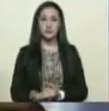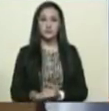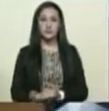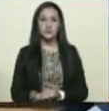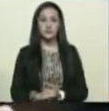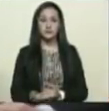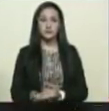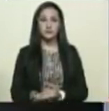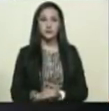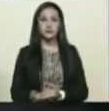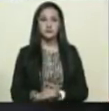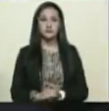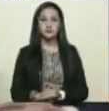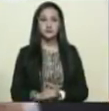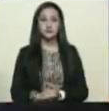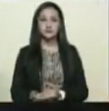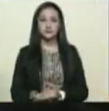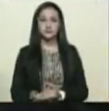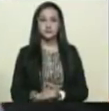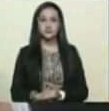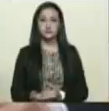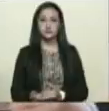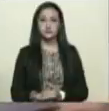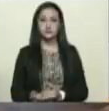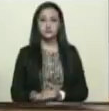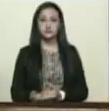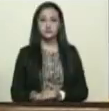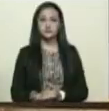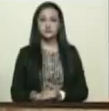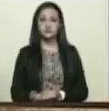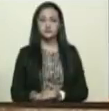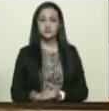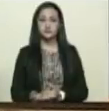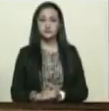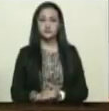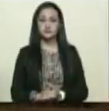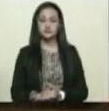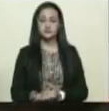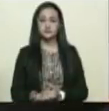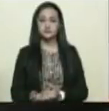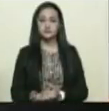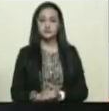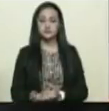que está la copia del contrato y aquí está